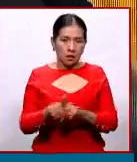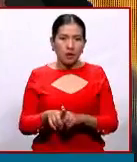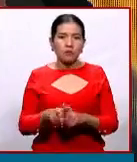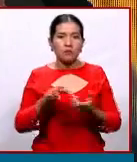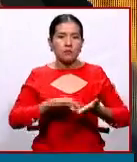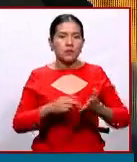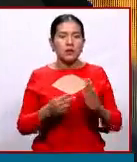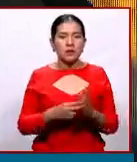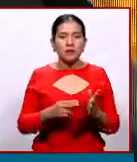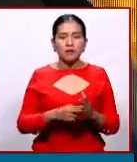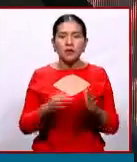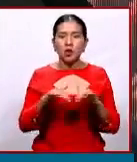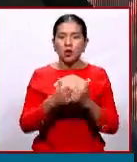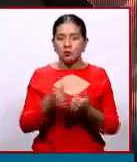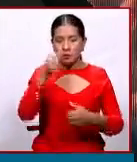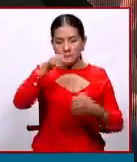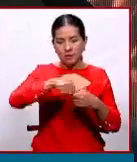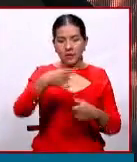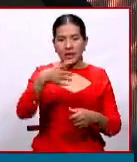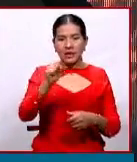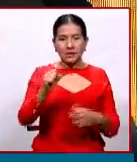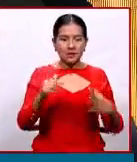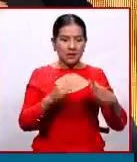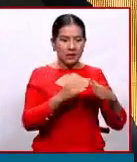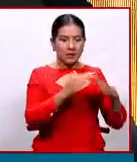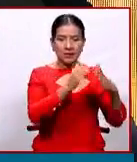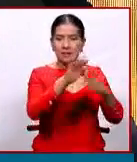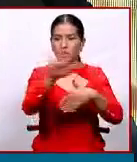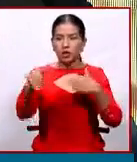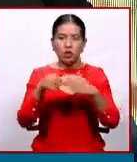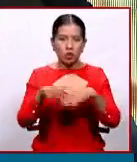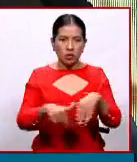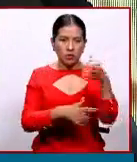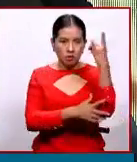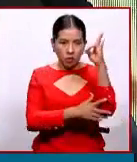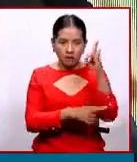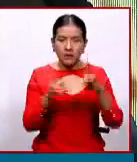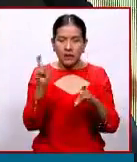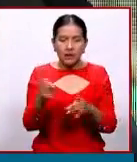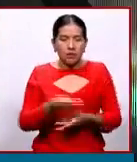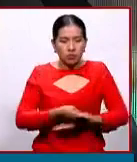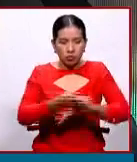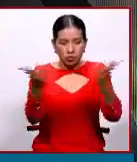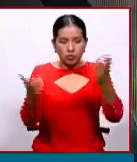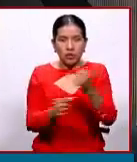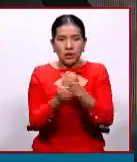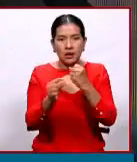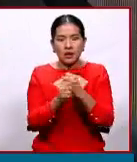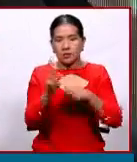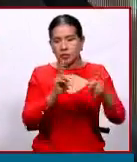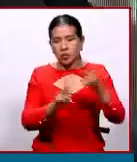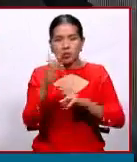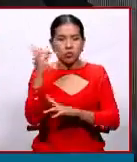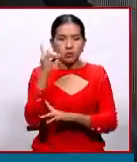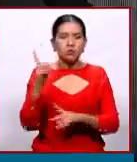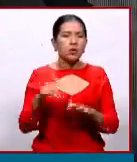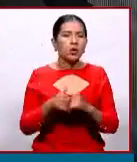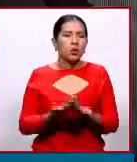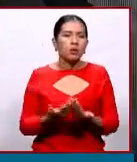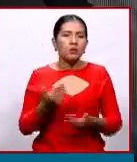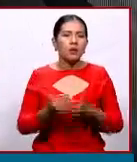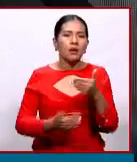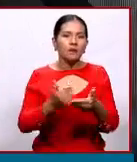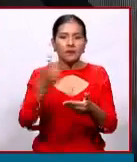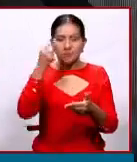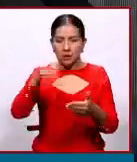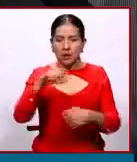con el gas domiciliario, tiene que ver con todo esto de poder garantizar los servicios a la población boliviana. ¿Cuáles serían los avances para